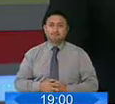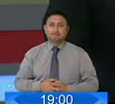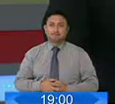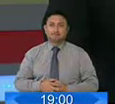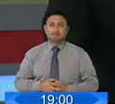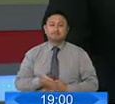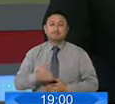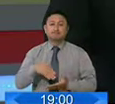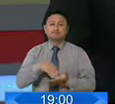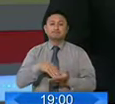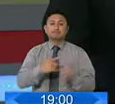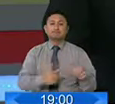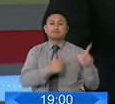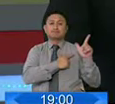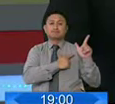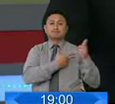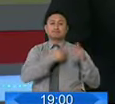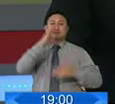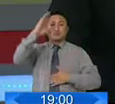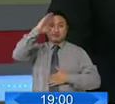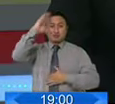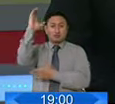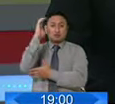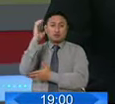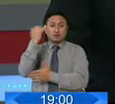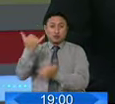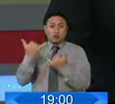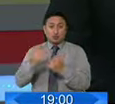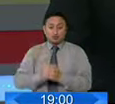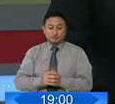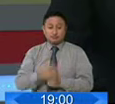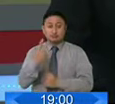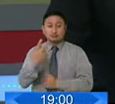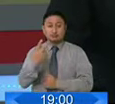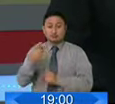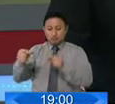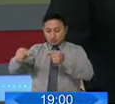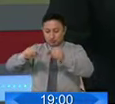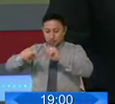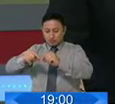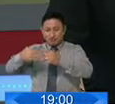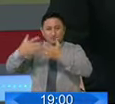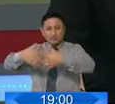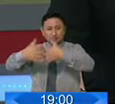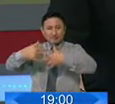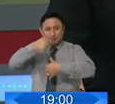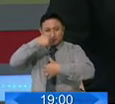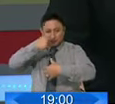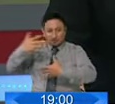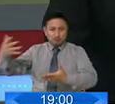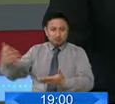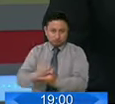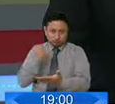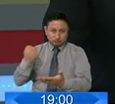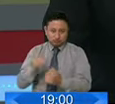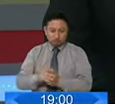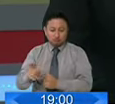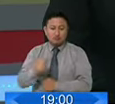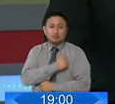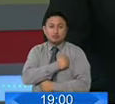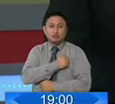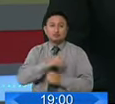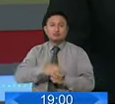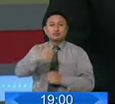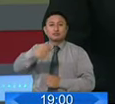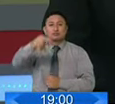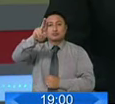Miembros de las Fuerzas Armadas y la Policía de Colombia desmantelaron dos laboratorios para el procesamiento de cocaína que pertenecían a